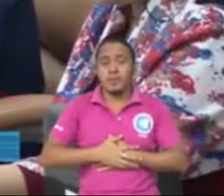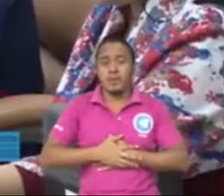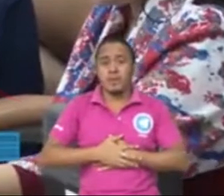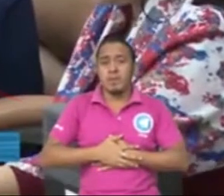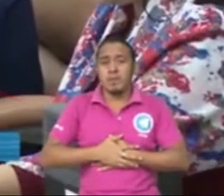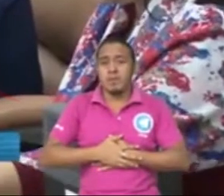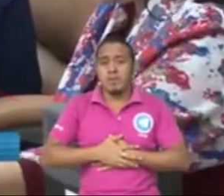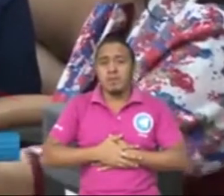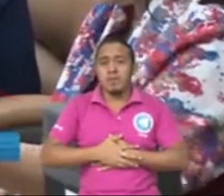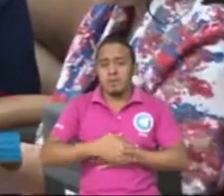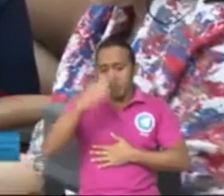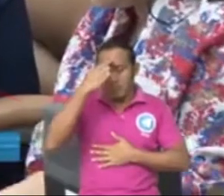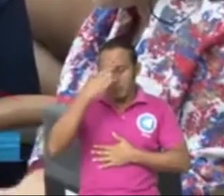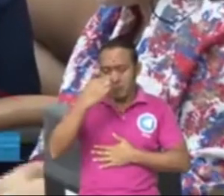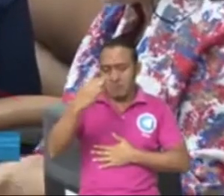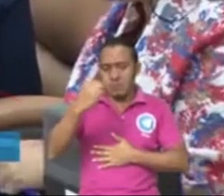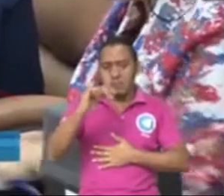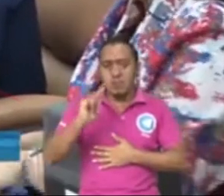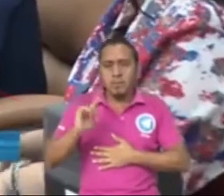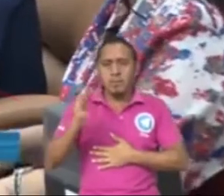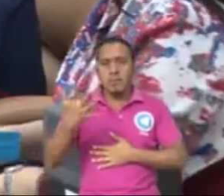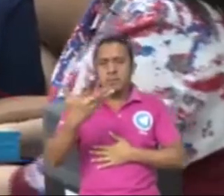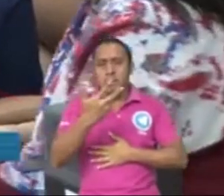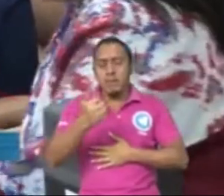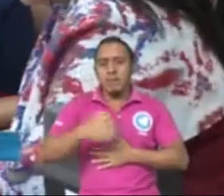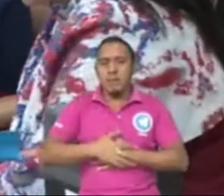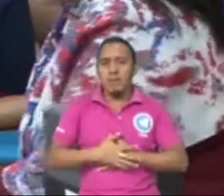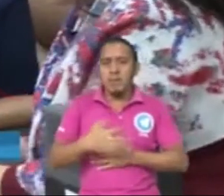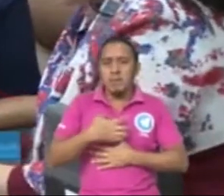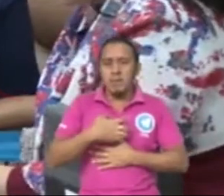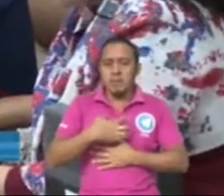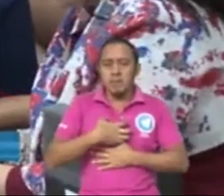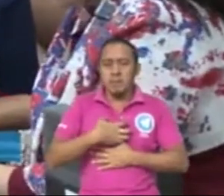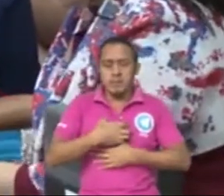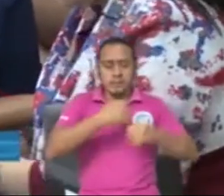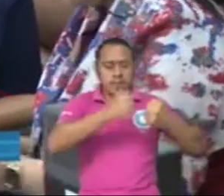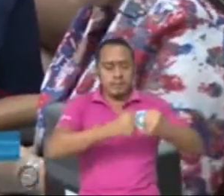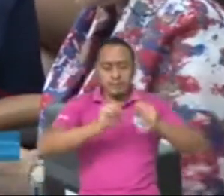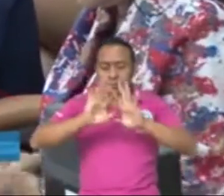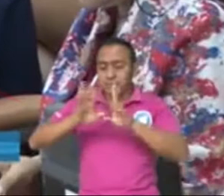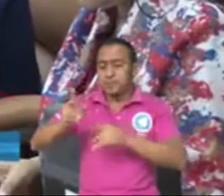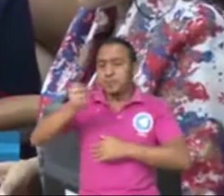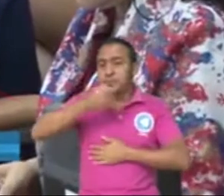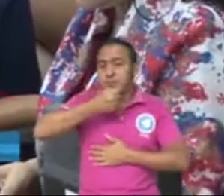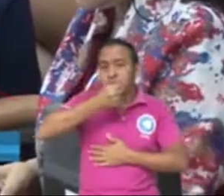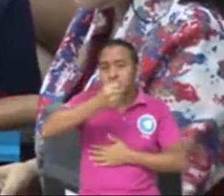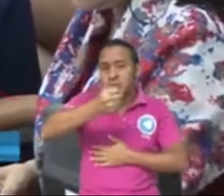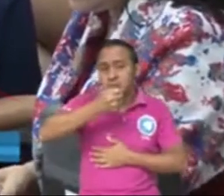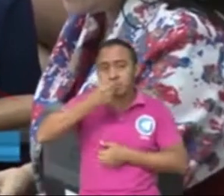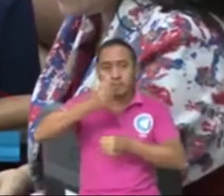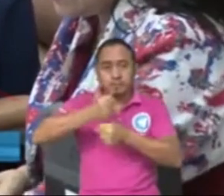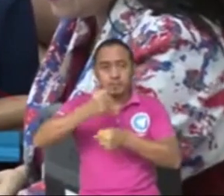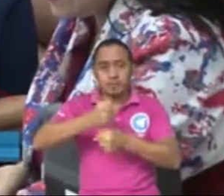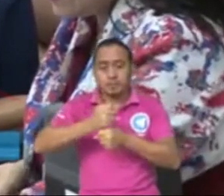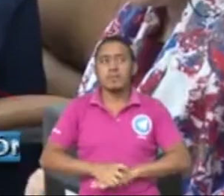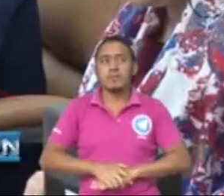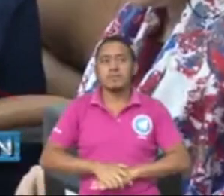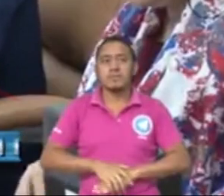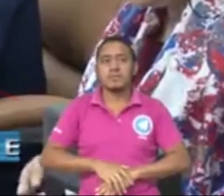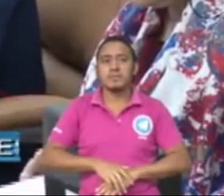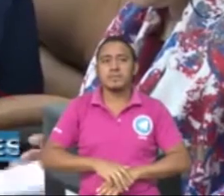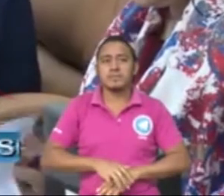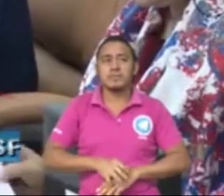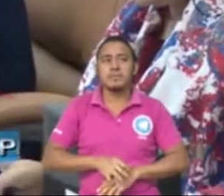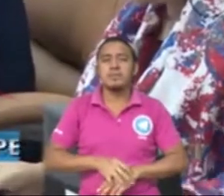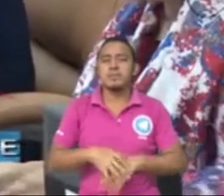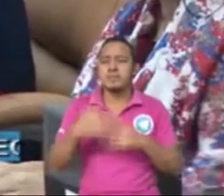rendir homenaje a todos los periodistas y las periodistas de nuestro país.